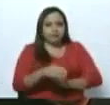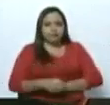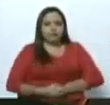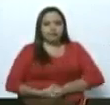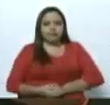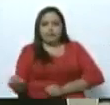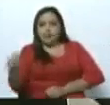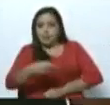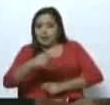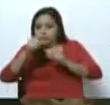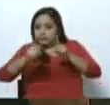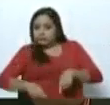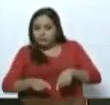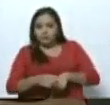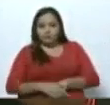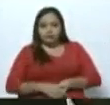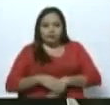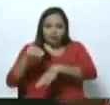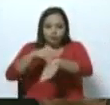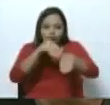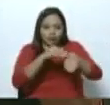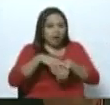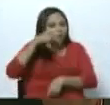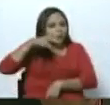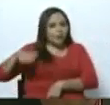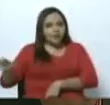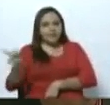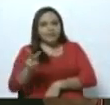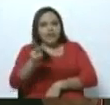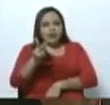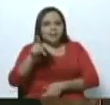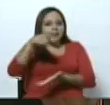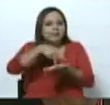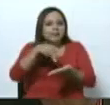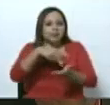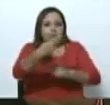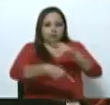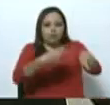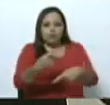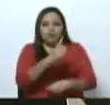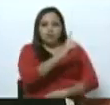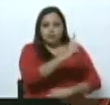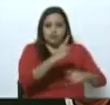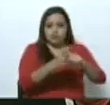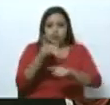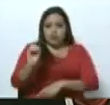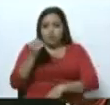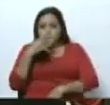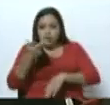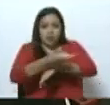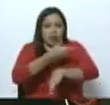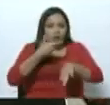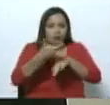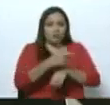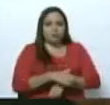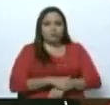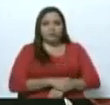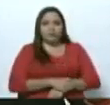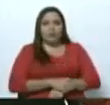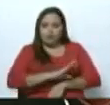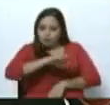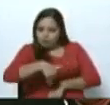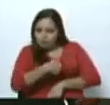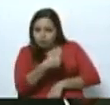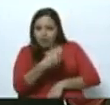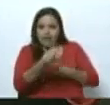Además, también convocaba al pueblo de Venezuela a participar en todo este proceso del 1x10 para el buen gobierno, para generar